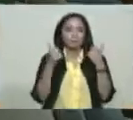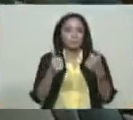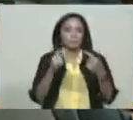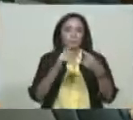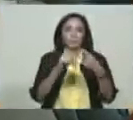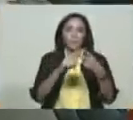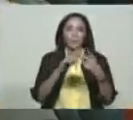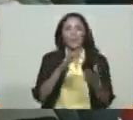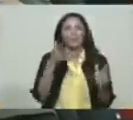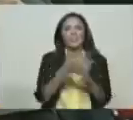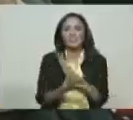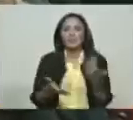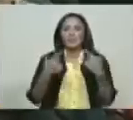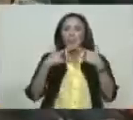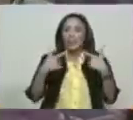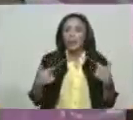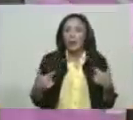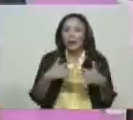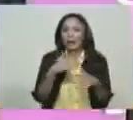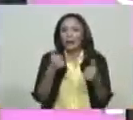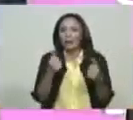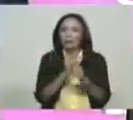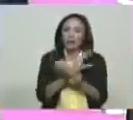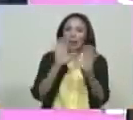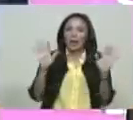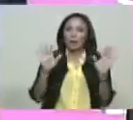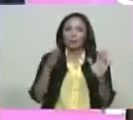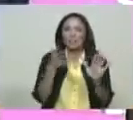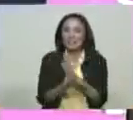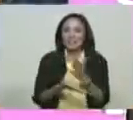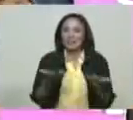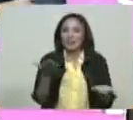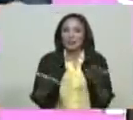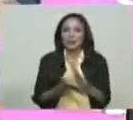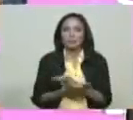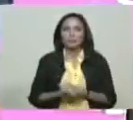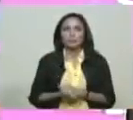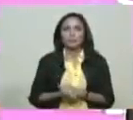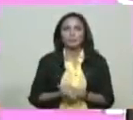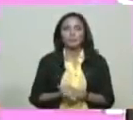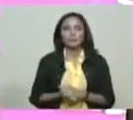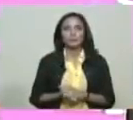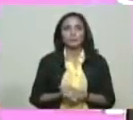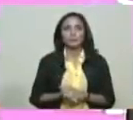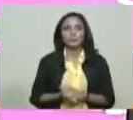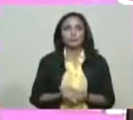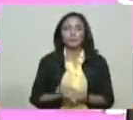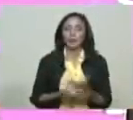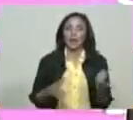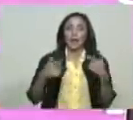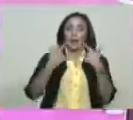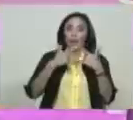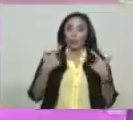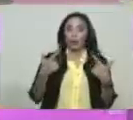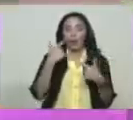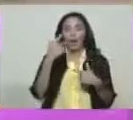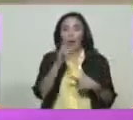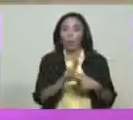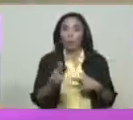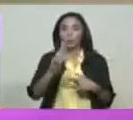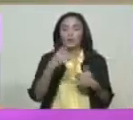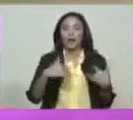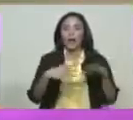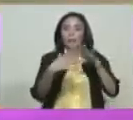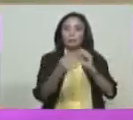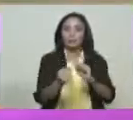¿Qué es calidad de lenguaje, compañeros de la Dirección Nacional, compañeros dirigentes, Diosdado? Que el lenguaje que utilicemos lo entiendan